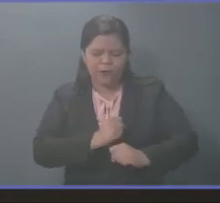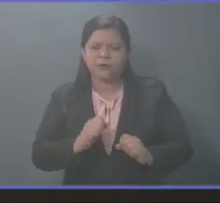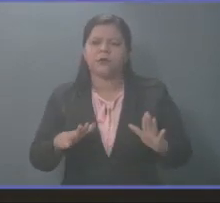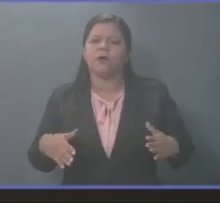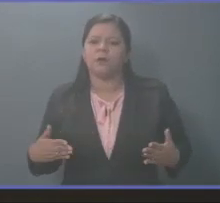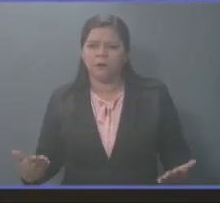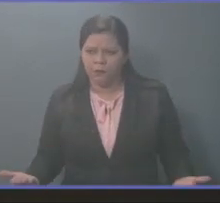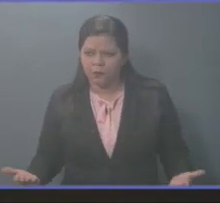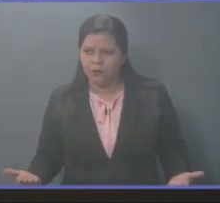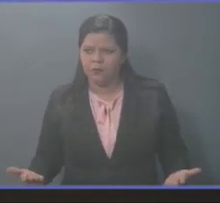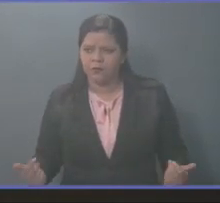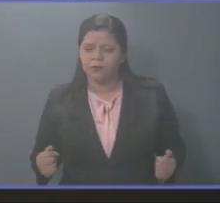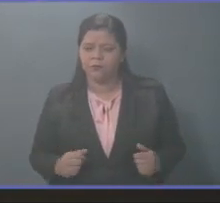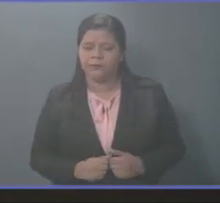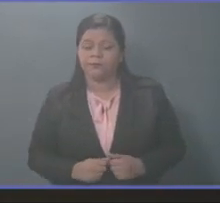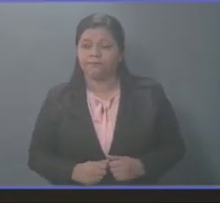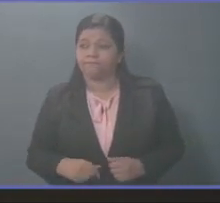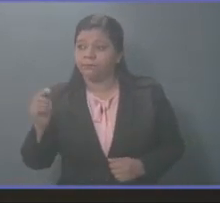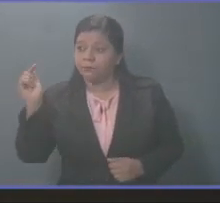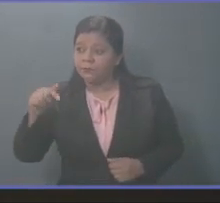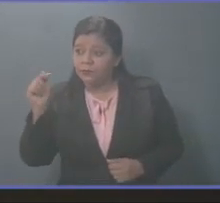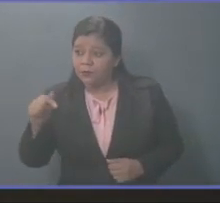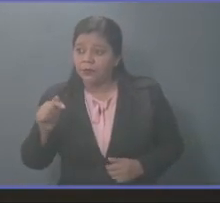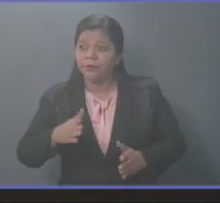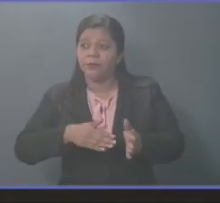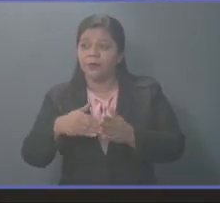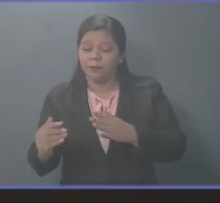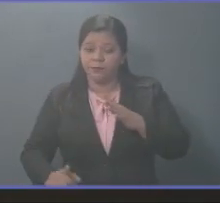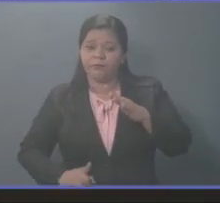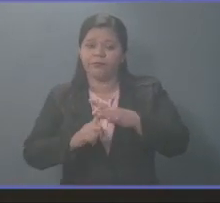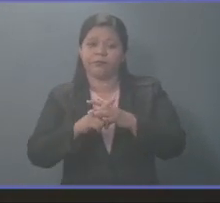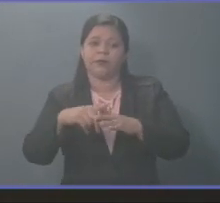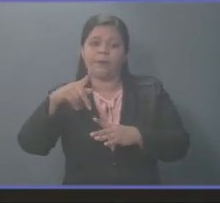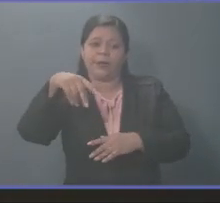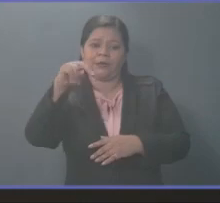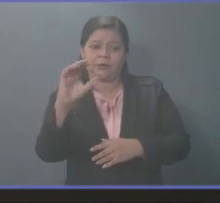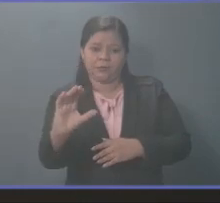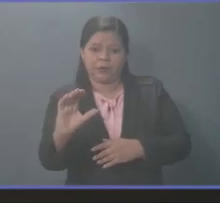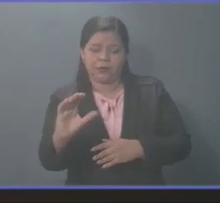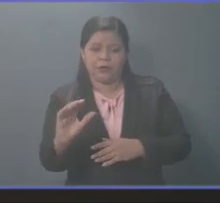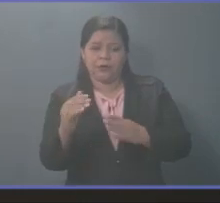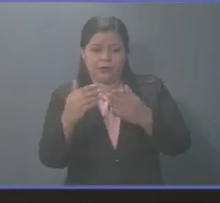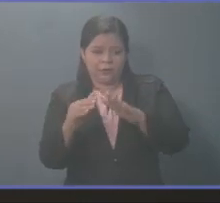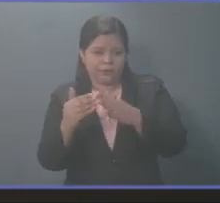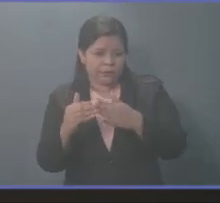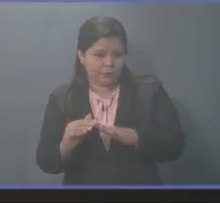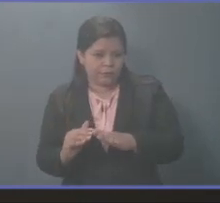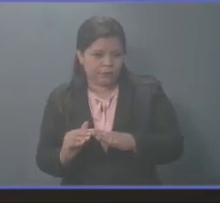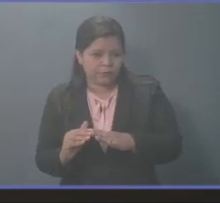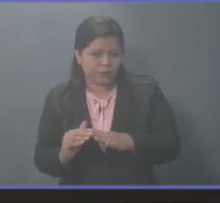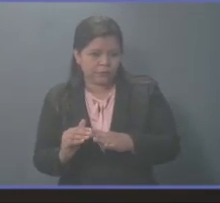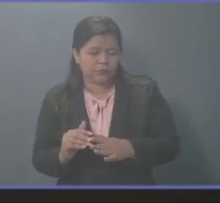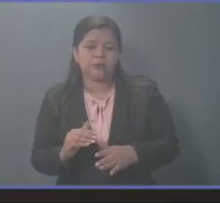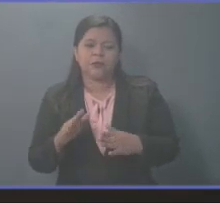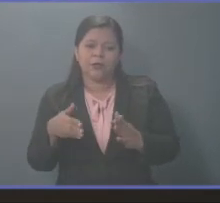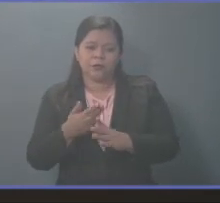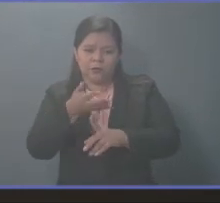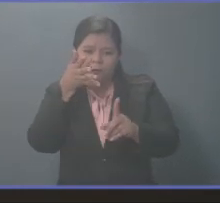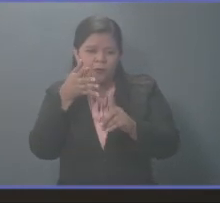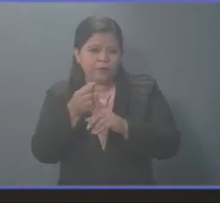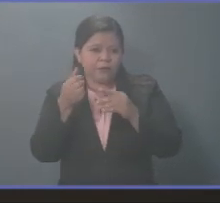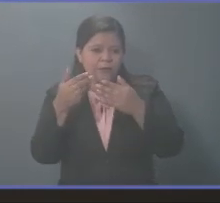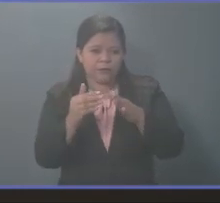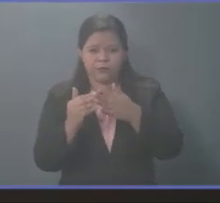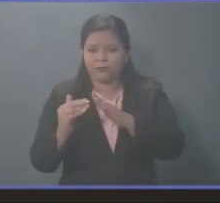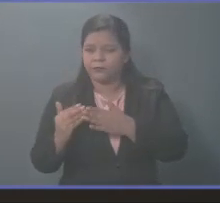ser. Y ahí es donde surge la PNC, diferenciada con un objeto distinto.